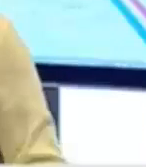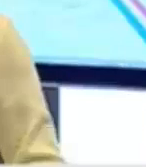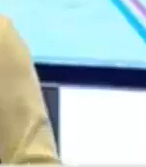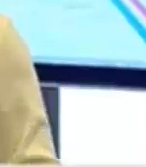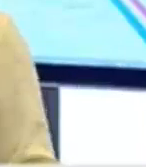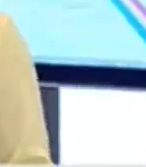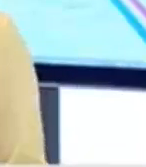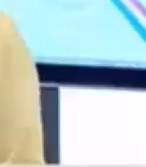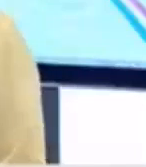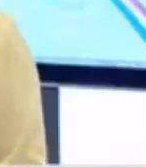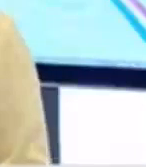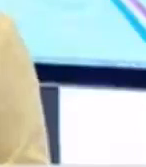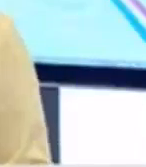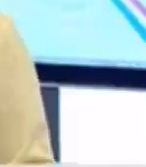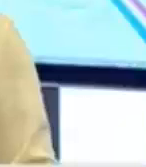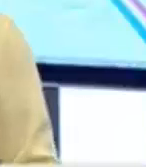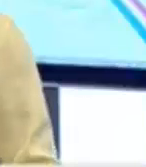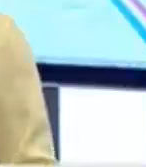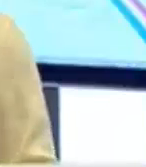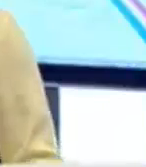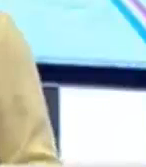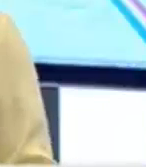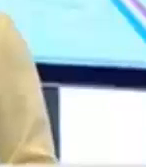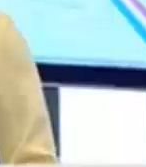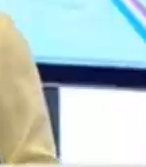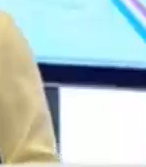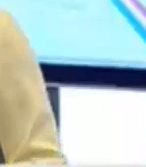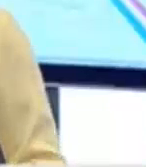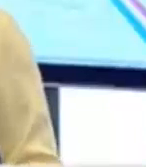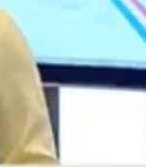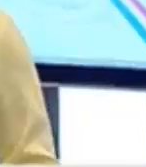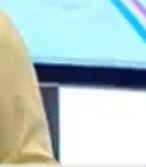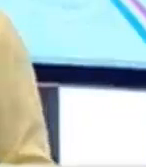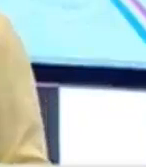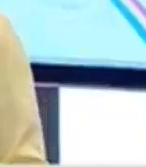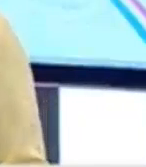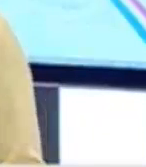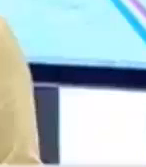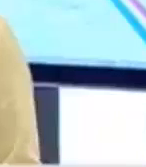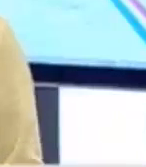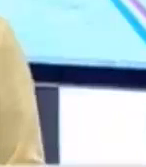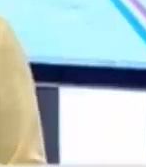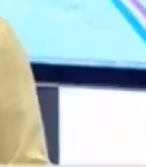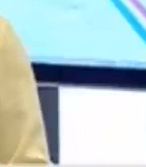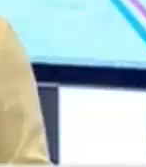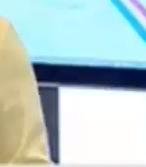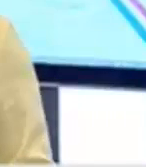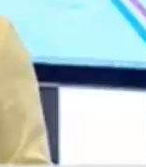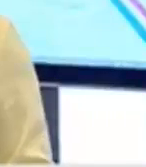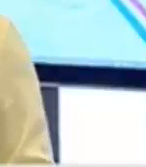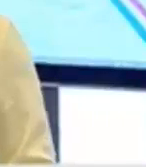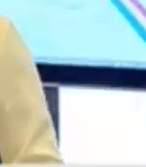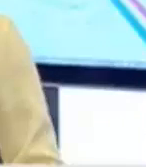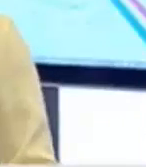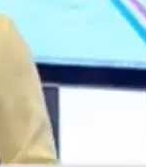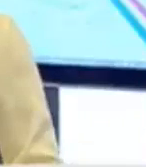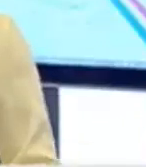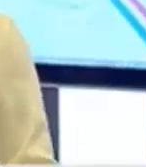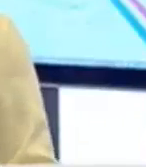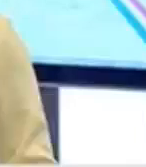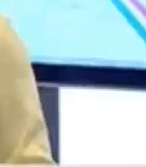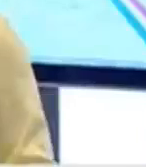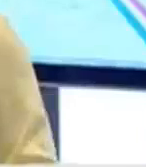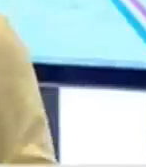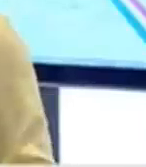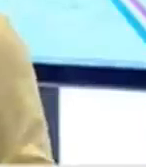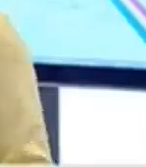nuestra programación. Le agradezco que nos haya acompañado y lo invito a que no se despegue de la señal del canal del Congreso, ya que se estarán desarrollando